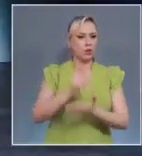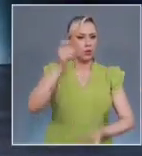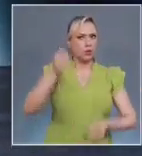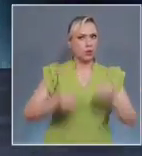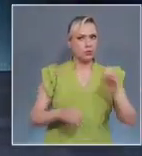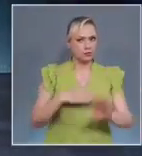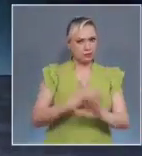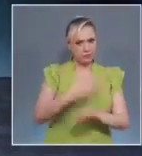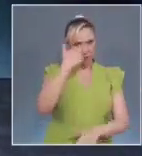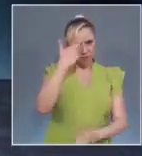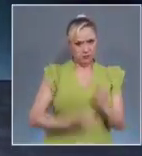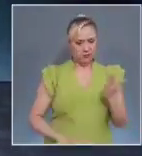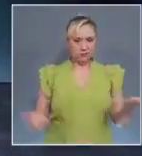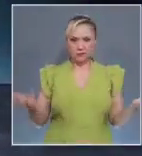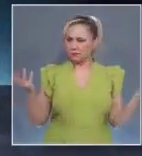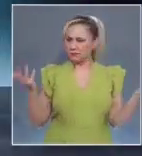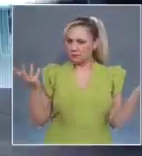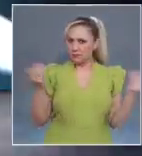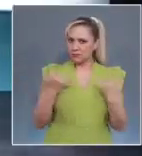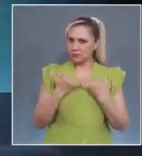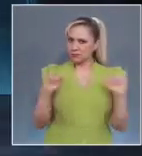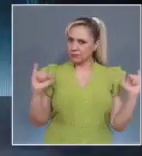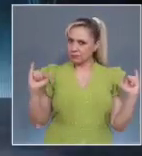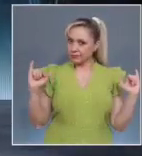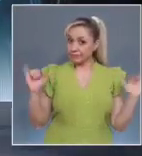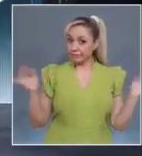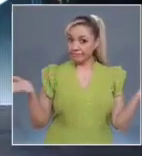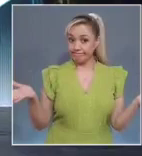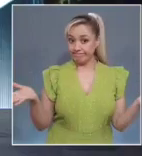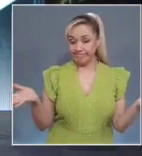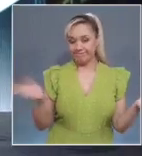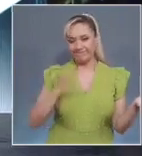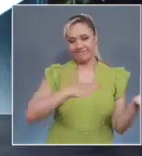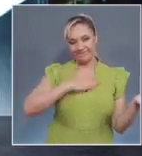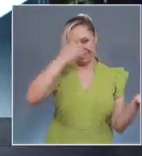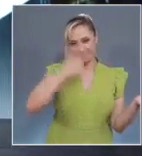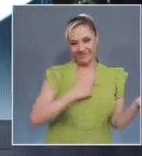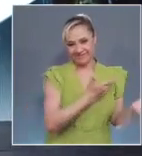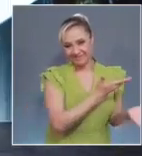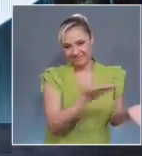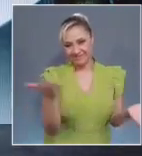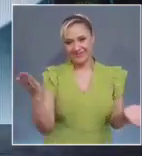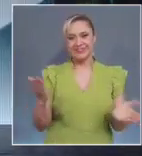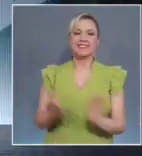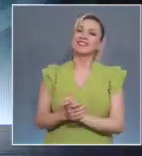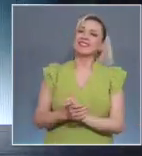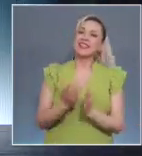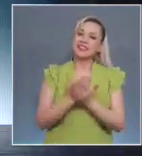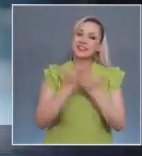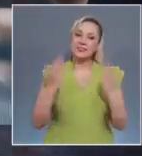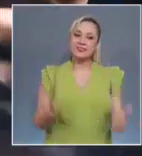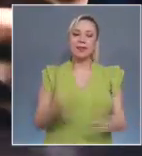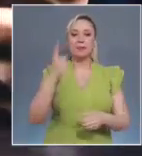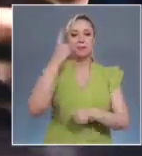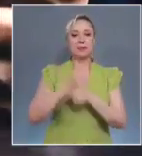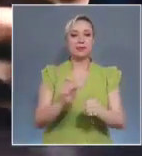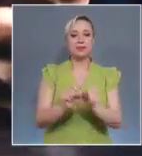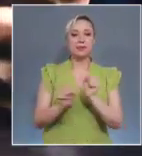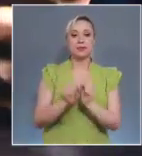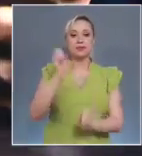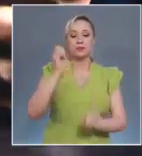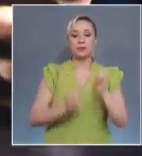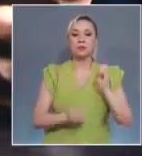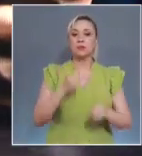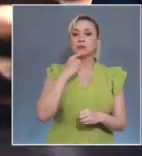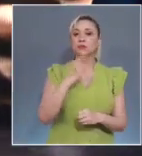Muy buenas noches y de veras qué gusto que nos esté acompañando. Vámonos con todas las noticias. La primera sala de la Corte resolvió un